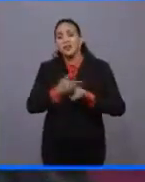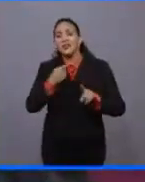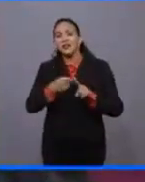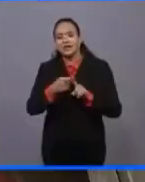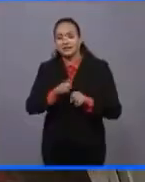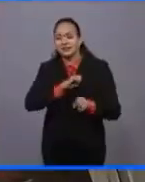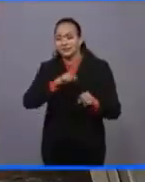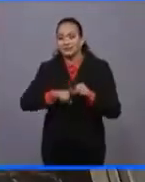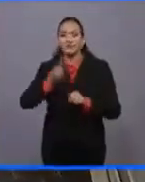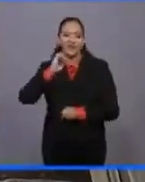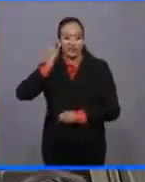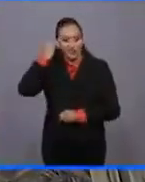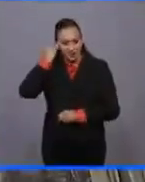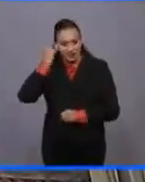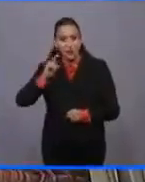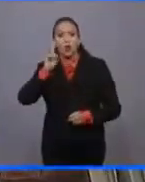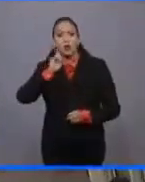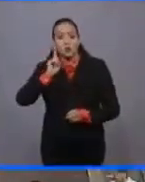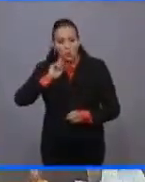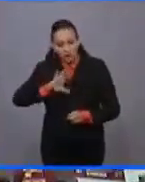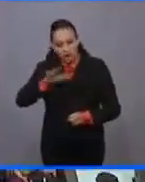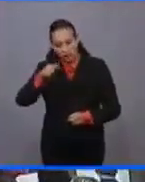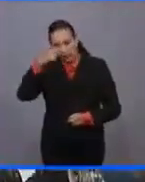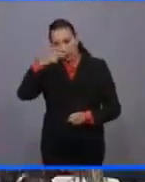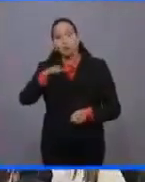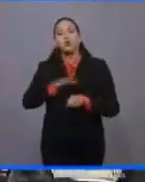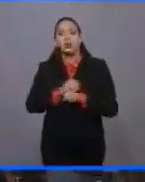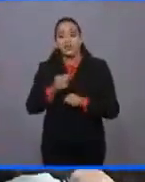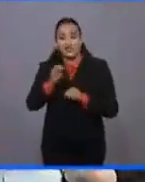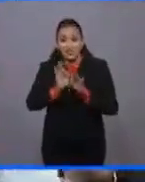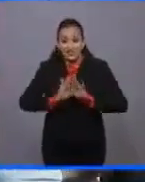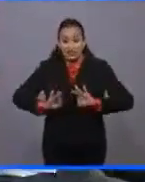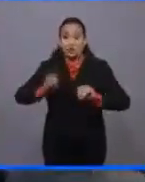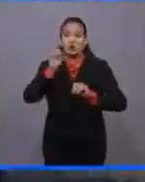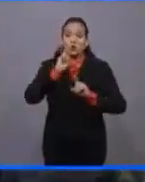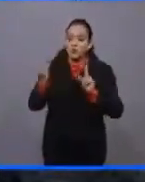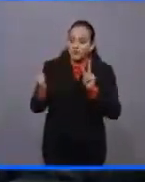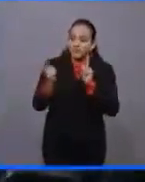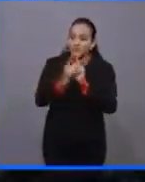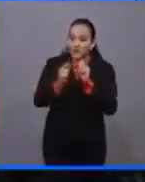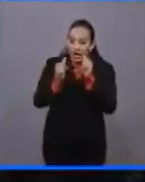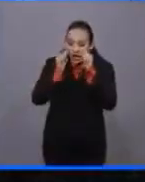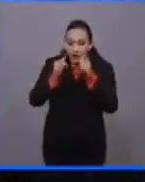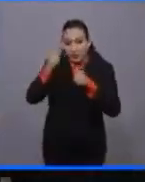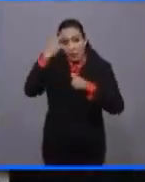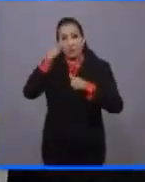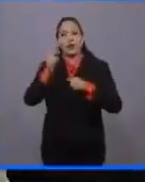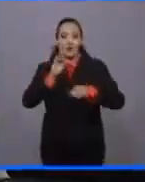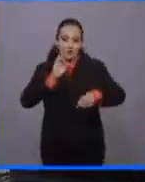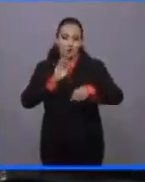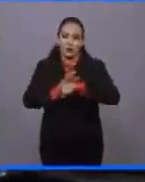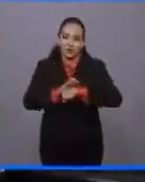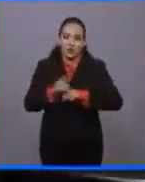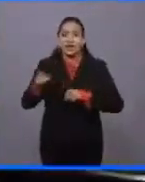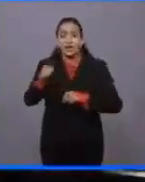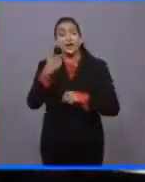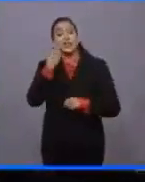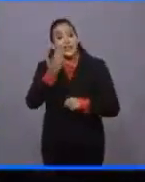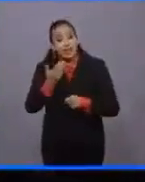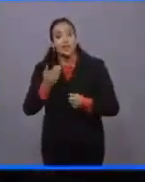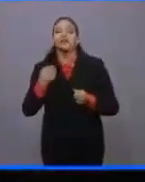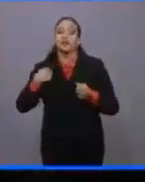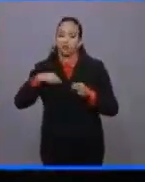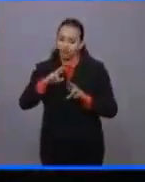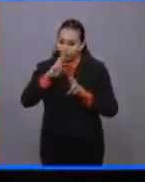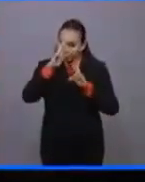afromexicanas. Sobre todo dijo, a escuchar sus testimonios para orientar los procesos de justicia, así como proteger y garantizar de mejor manera